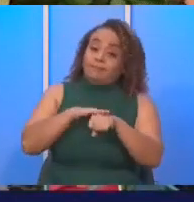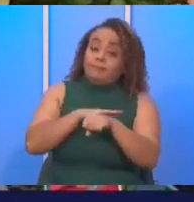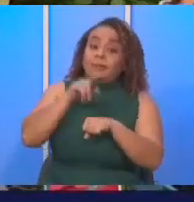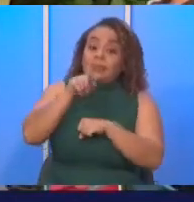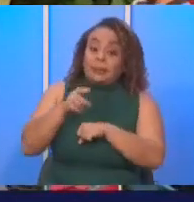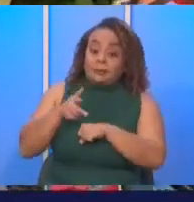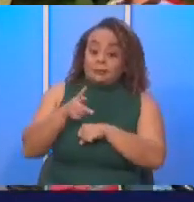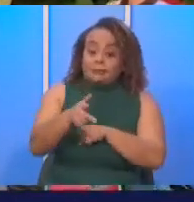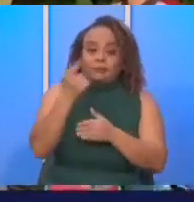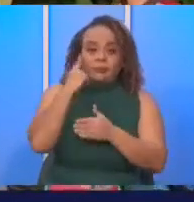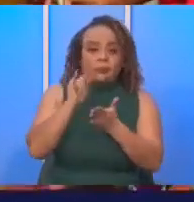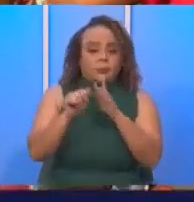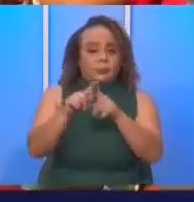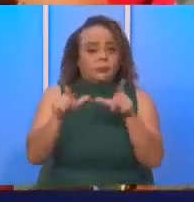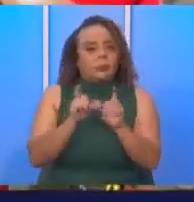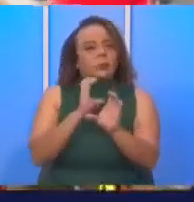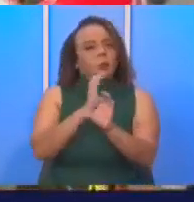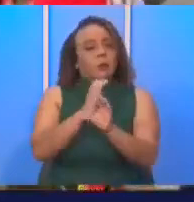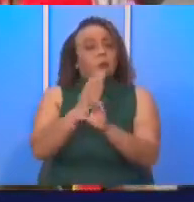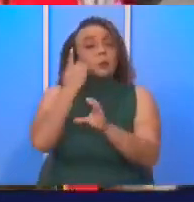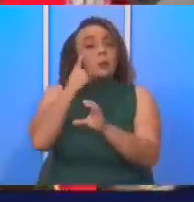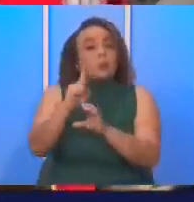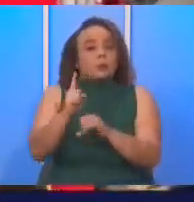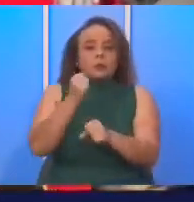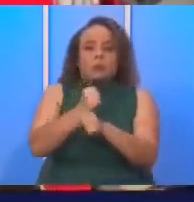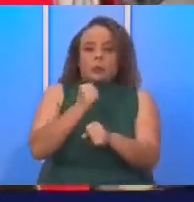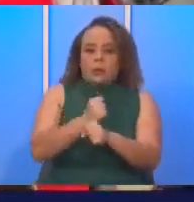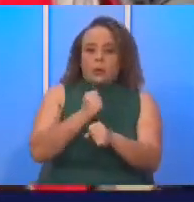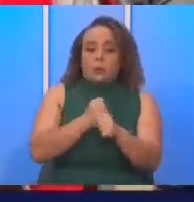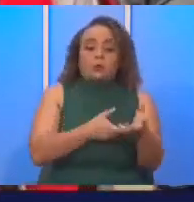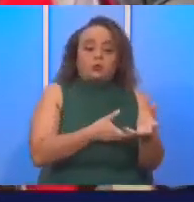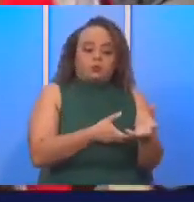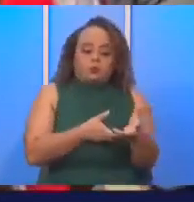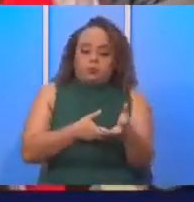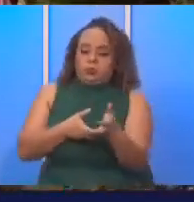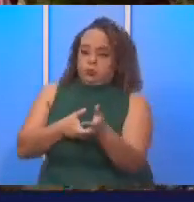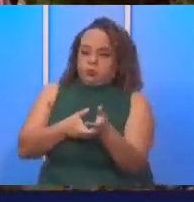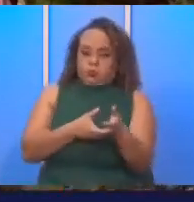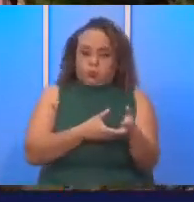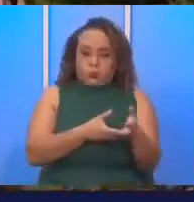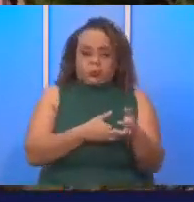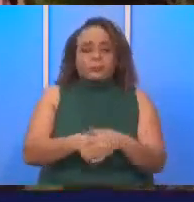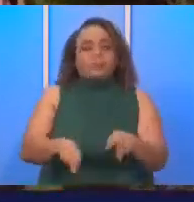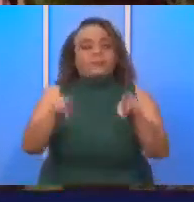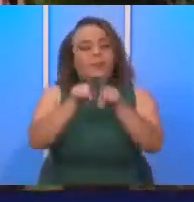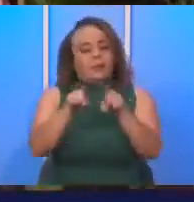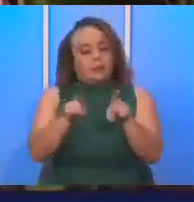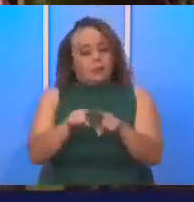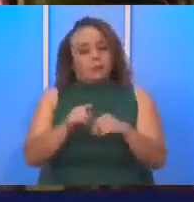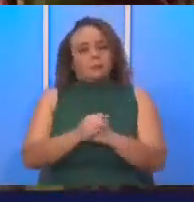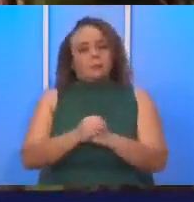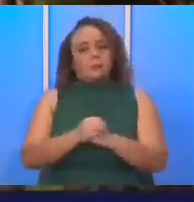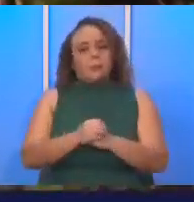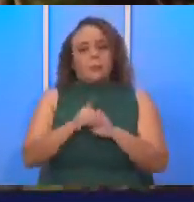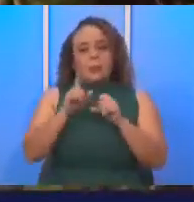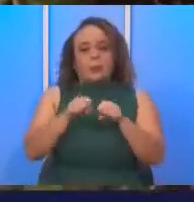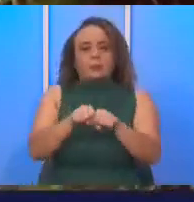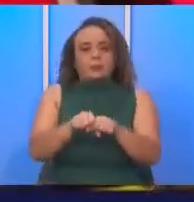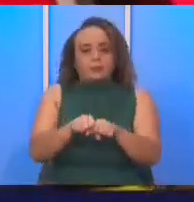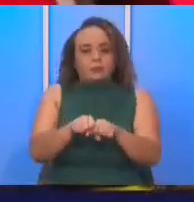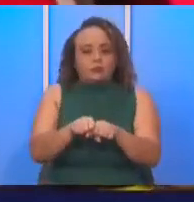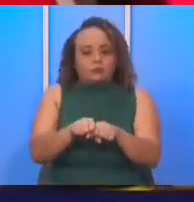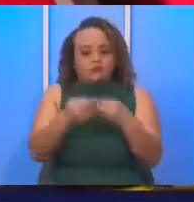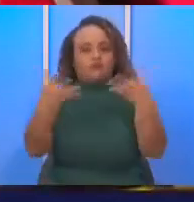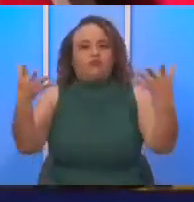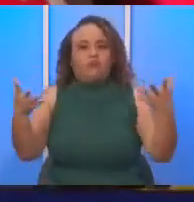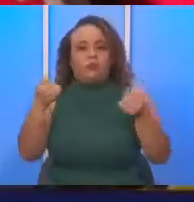tengan que pasar por ahí, con muchísimo cuidado, porque por el trabajo de los bomberos, de los rescatistas, también se tuvo que despedazar